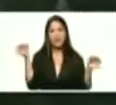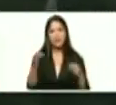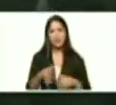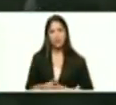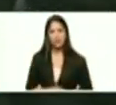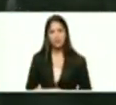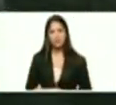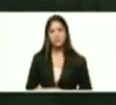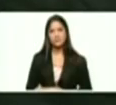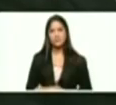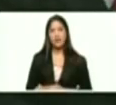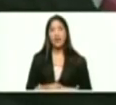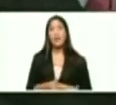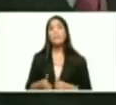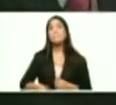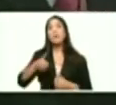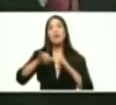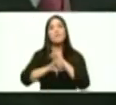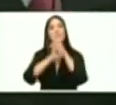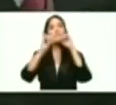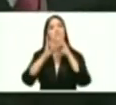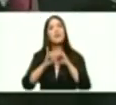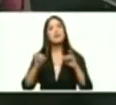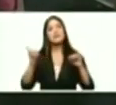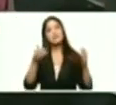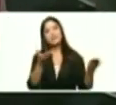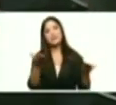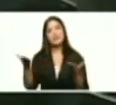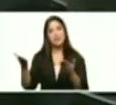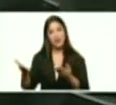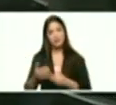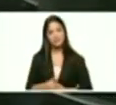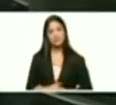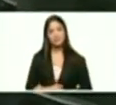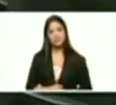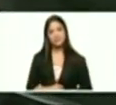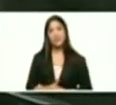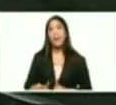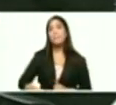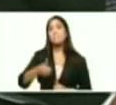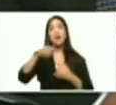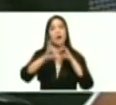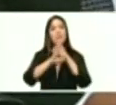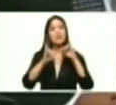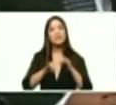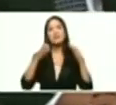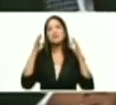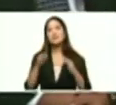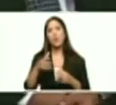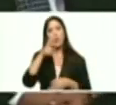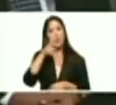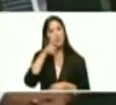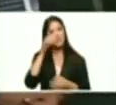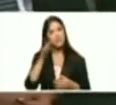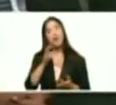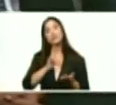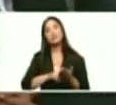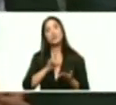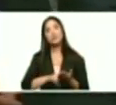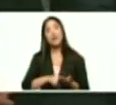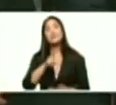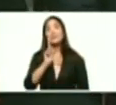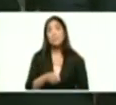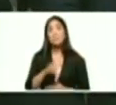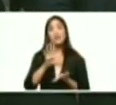es aquel que produce, mayor suma de felicidad posible, mayor suma de seguridad social, y mayor